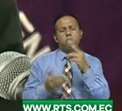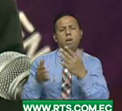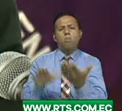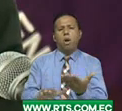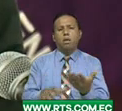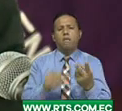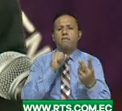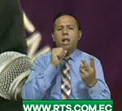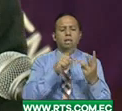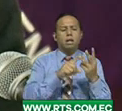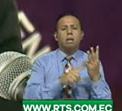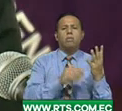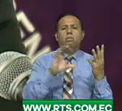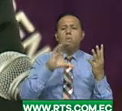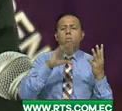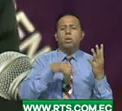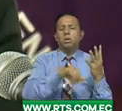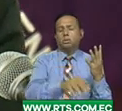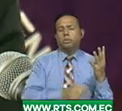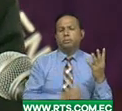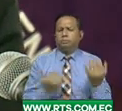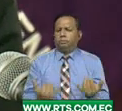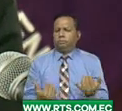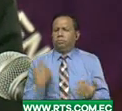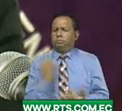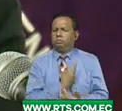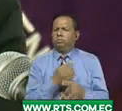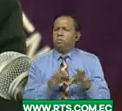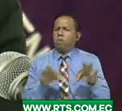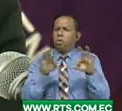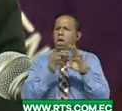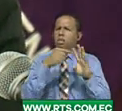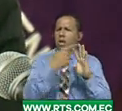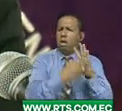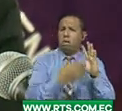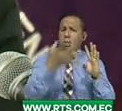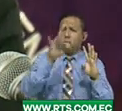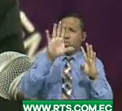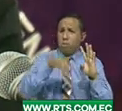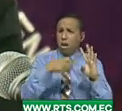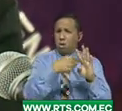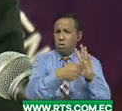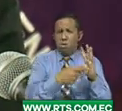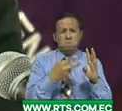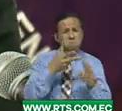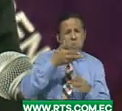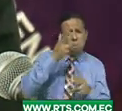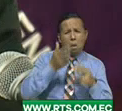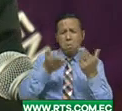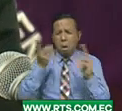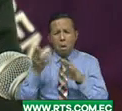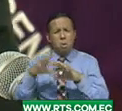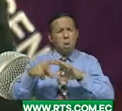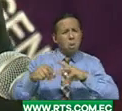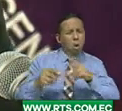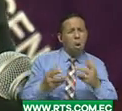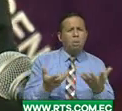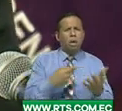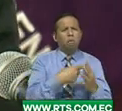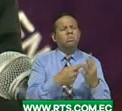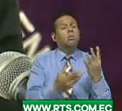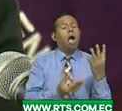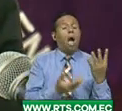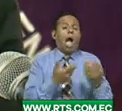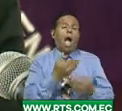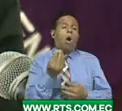Es hora que diferenciemos las sanciones que tiene que tener un menor de edad que está ligado a sicariato, a crimen organizado,